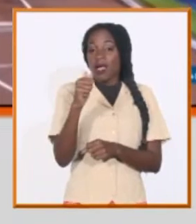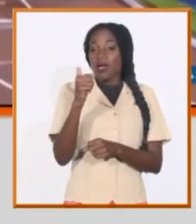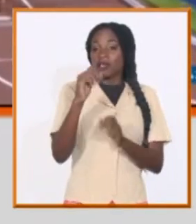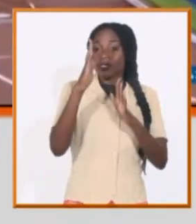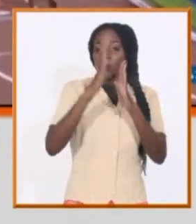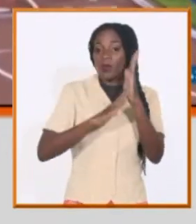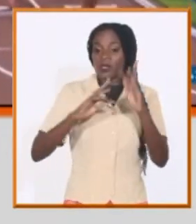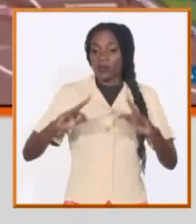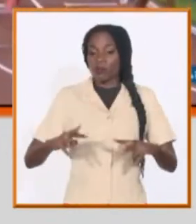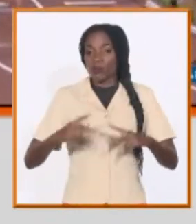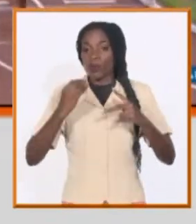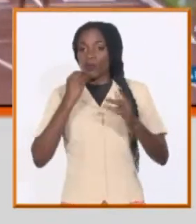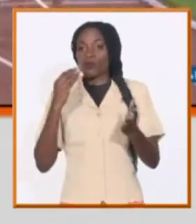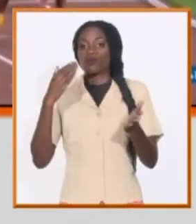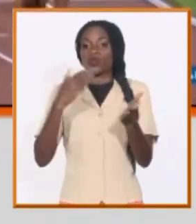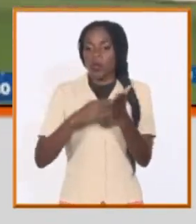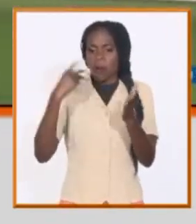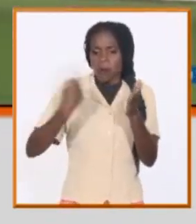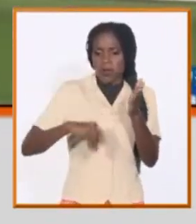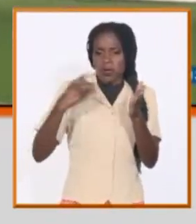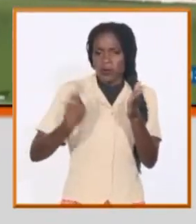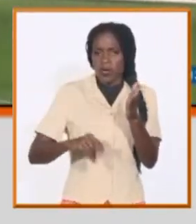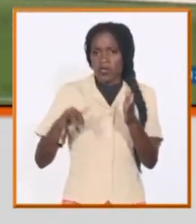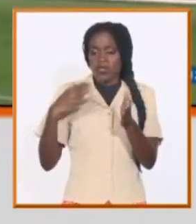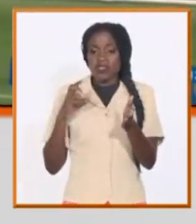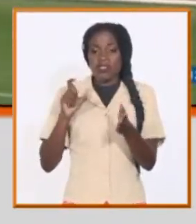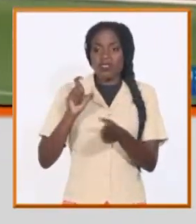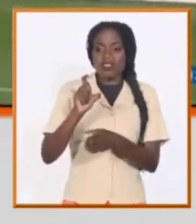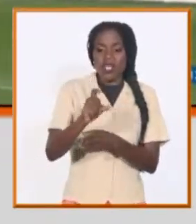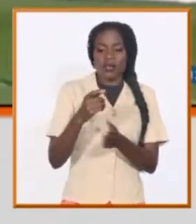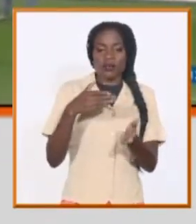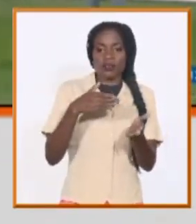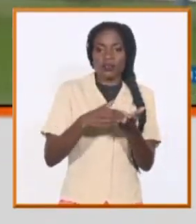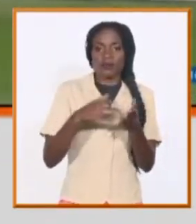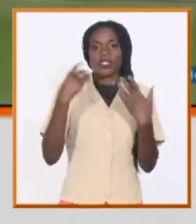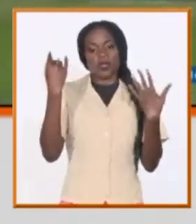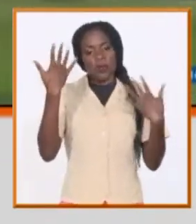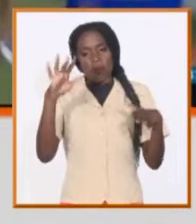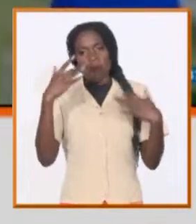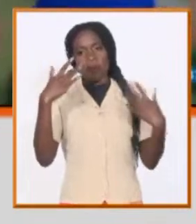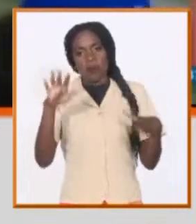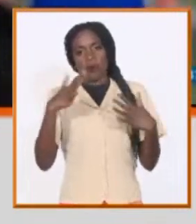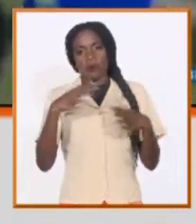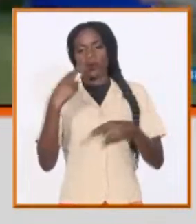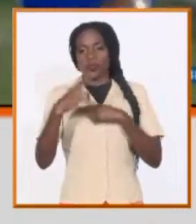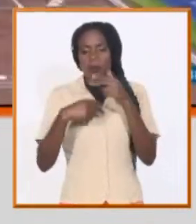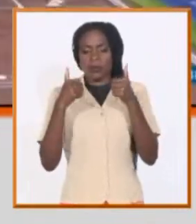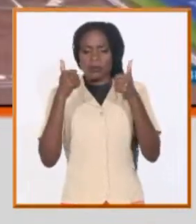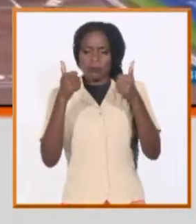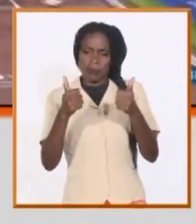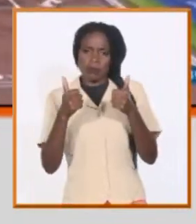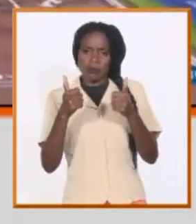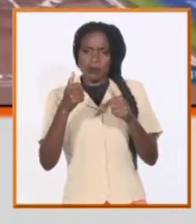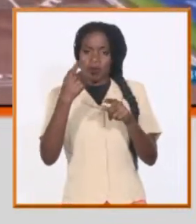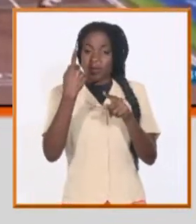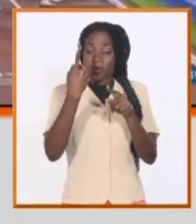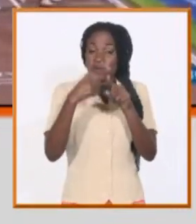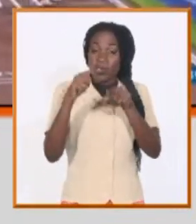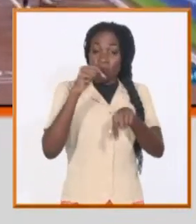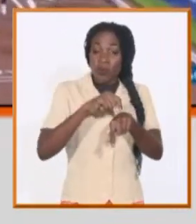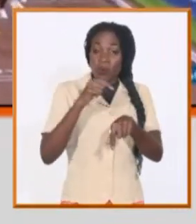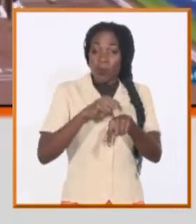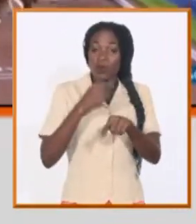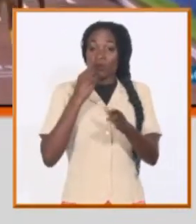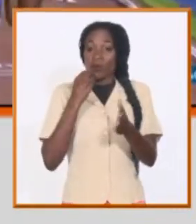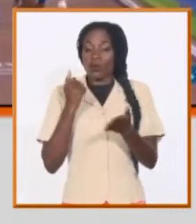pudo llegar al alto rendimiento y estar en finales, para mí es digno de aplaudir. Y hay también otros momentos que quizás no